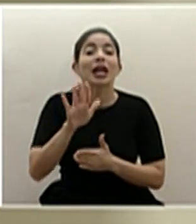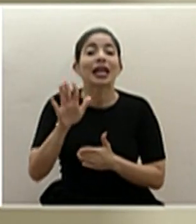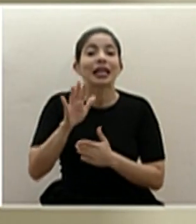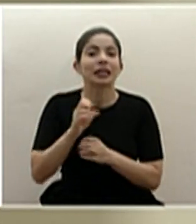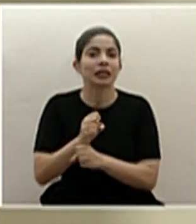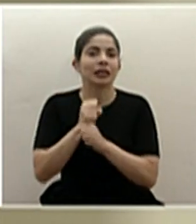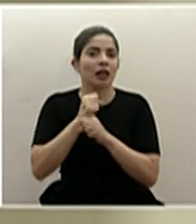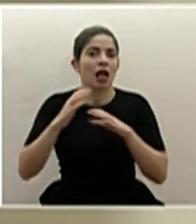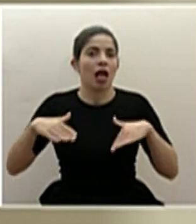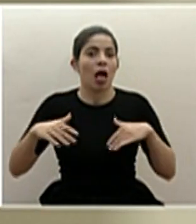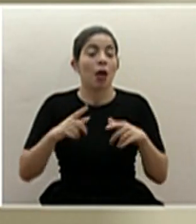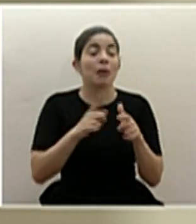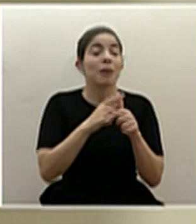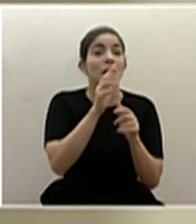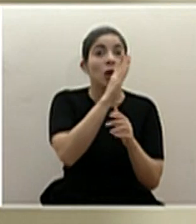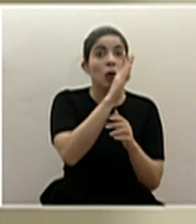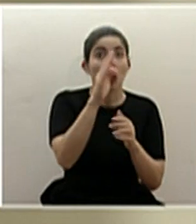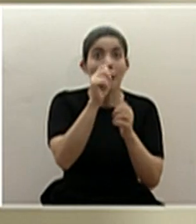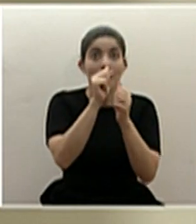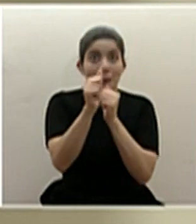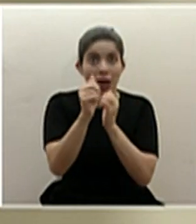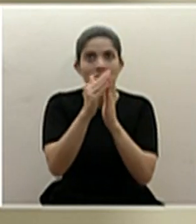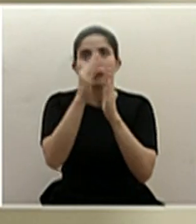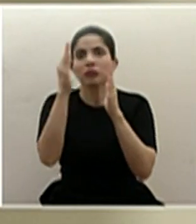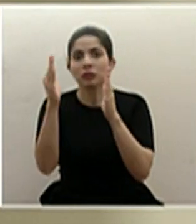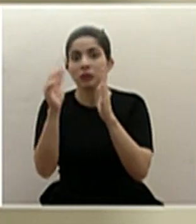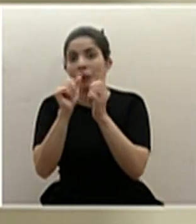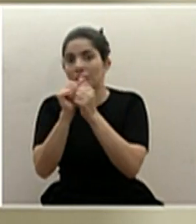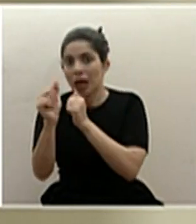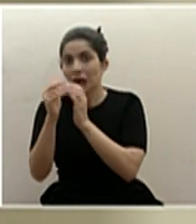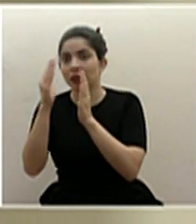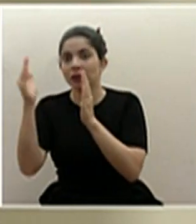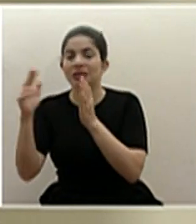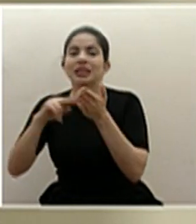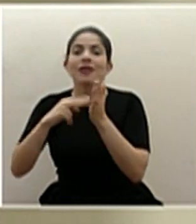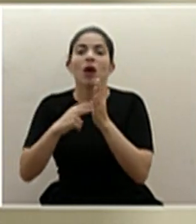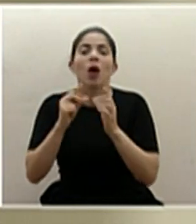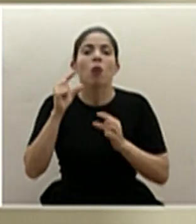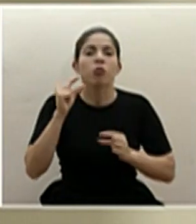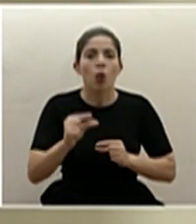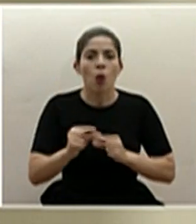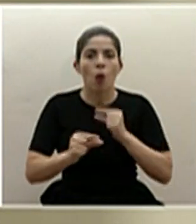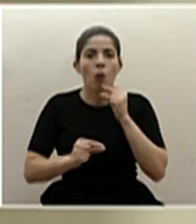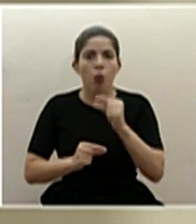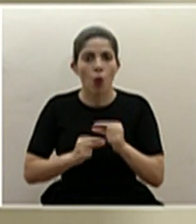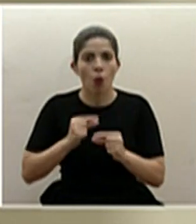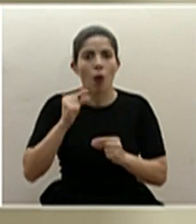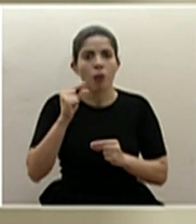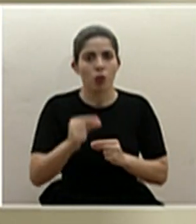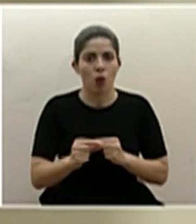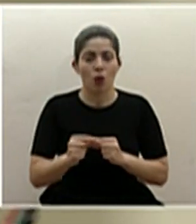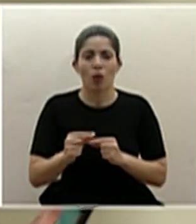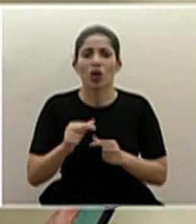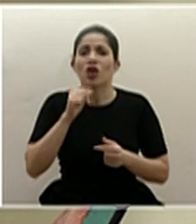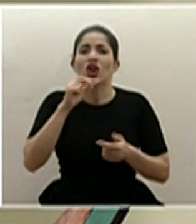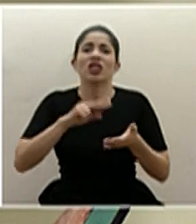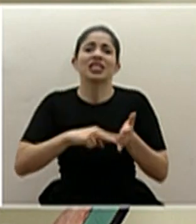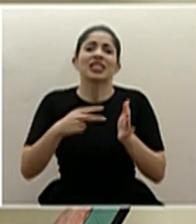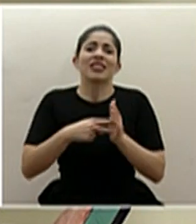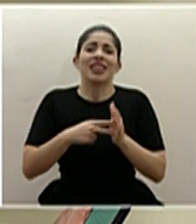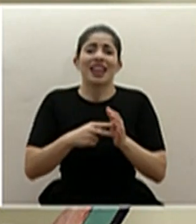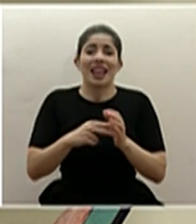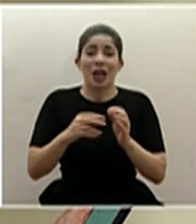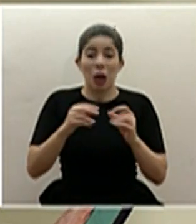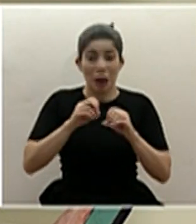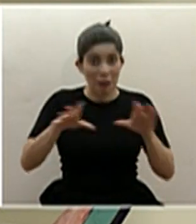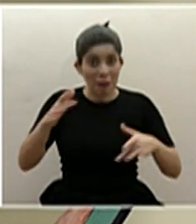la fase que estaba anterior a esa, pues justamente lo que habla es que tenemos que ir progresivamente, paulatinamente. No es que nada, absolutamente nada en